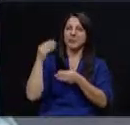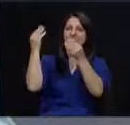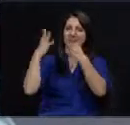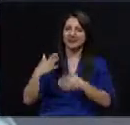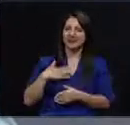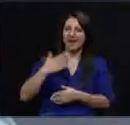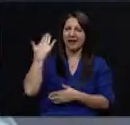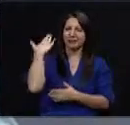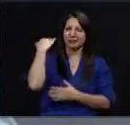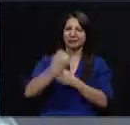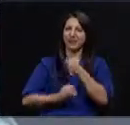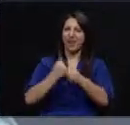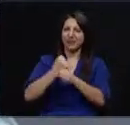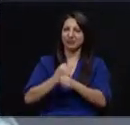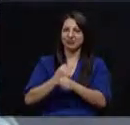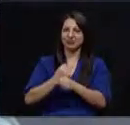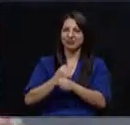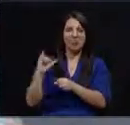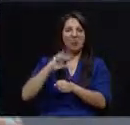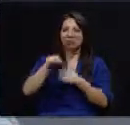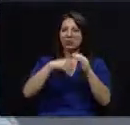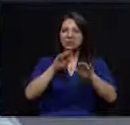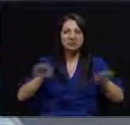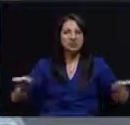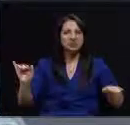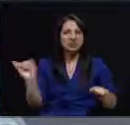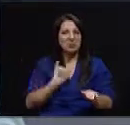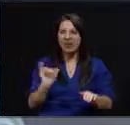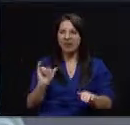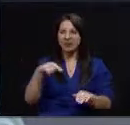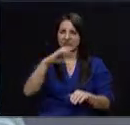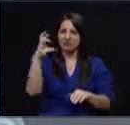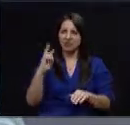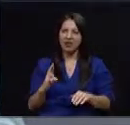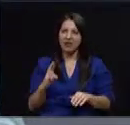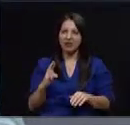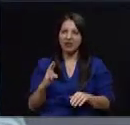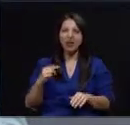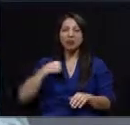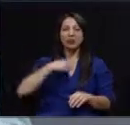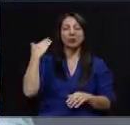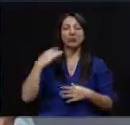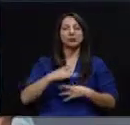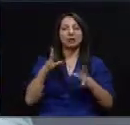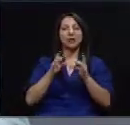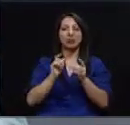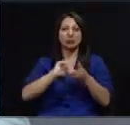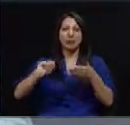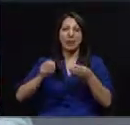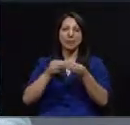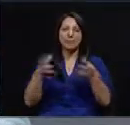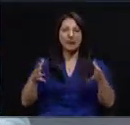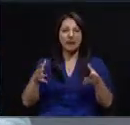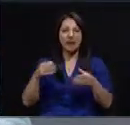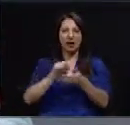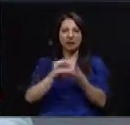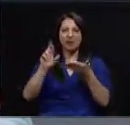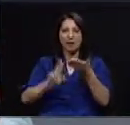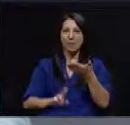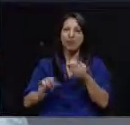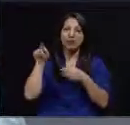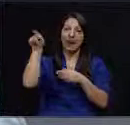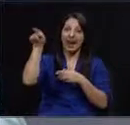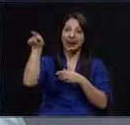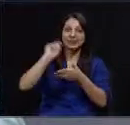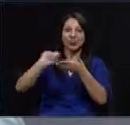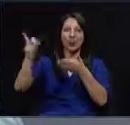mi maestra hace muchos años, por decirlo así, como a todo niño y niña en Costa Rica. Yo tuve la dicha de estudiar en una escuela pública en San Ramón y